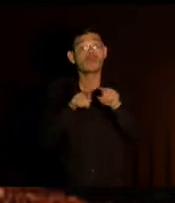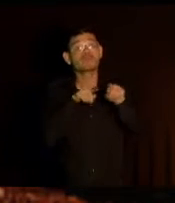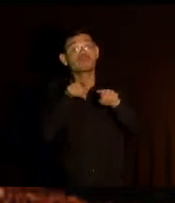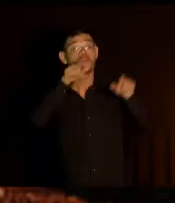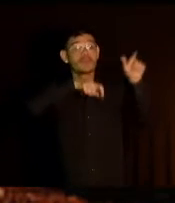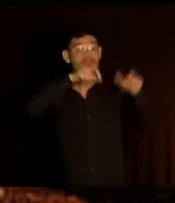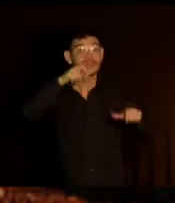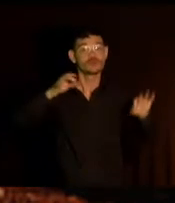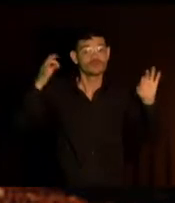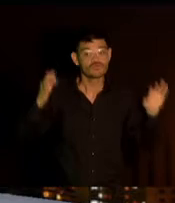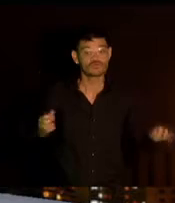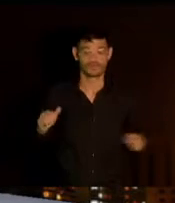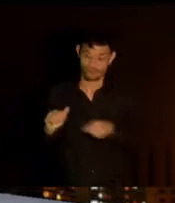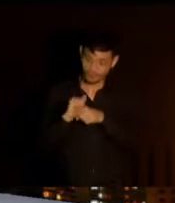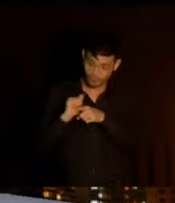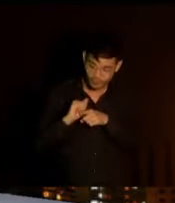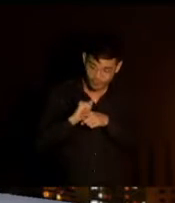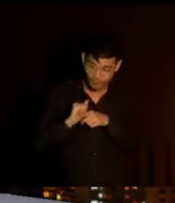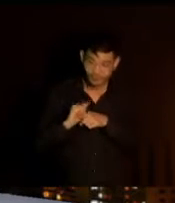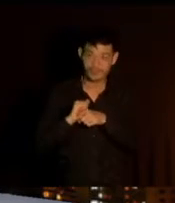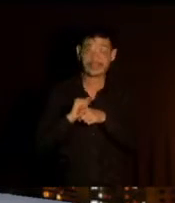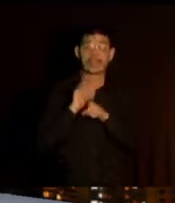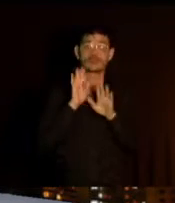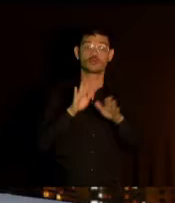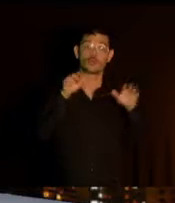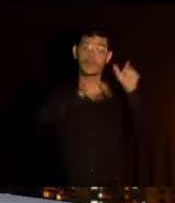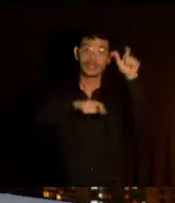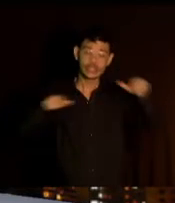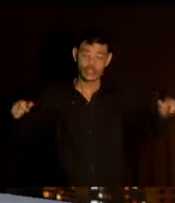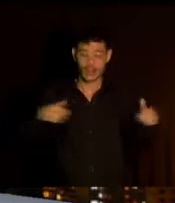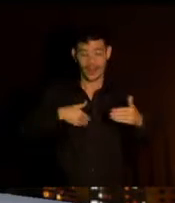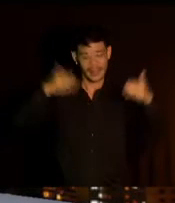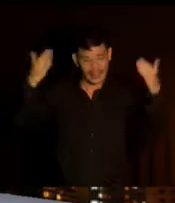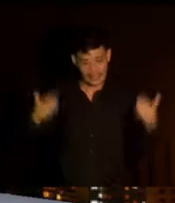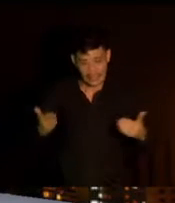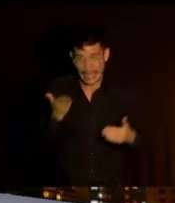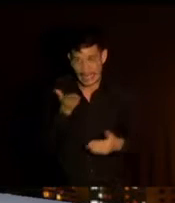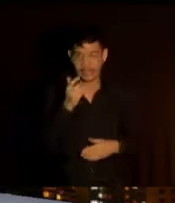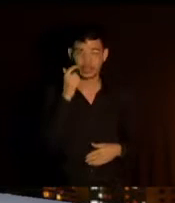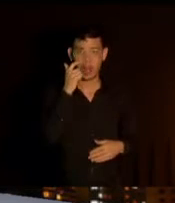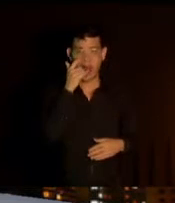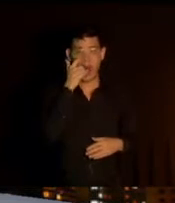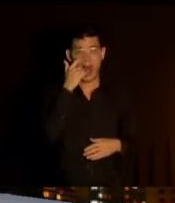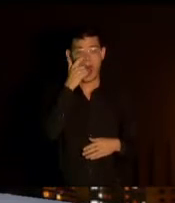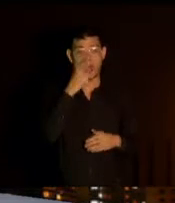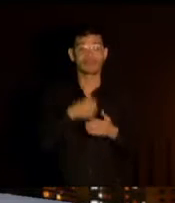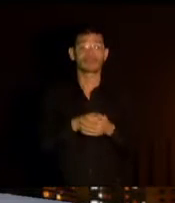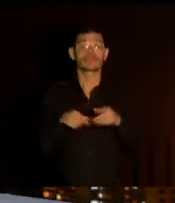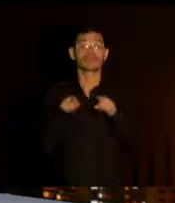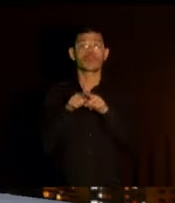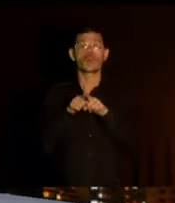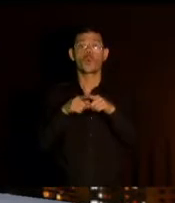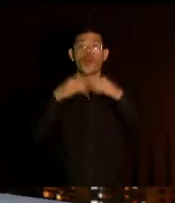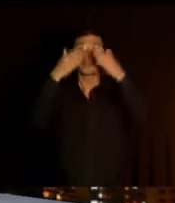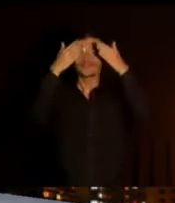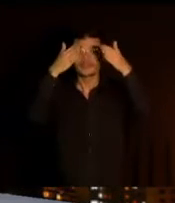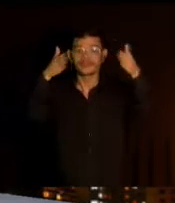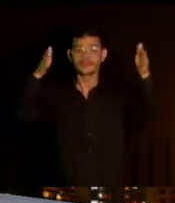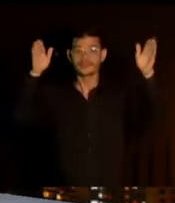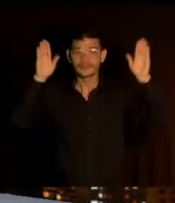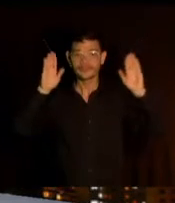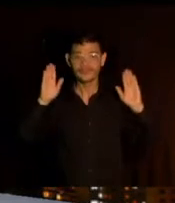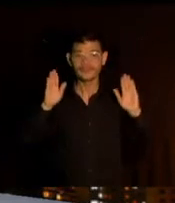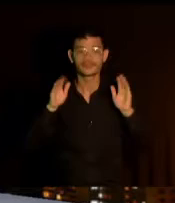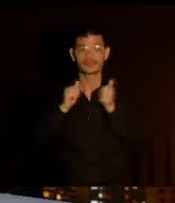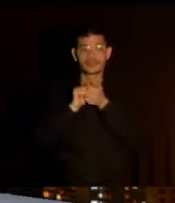practicando un deporte. Simplemente se amplía el horizonte para poder tener mayor población en condición